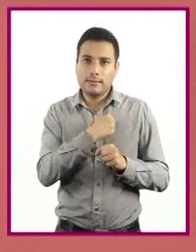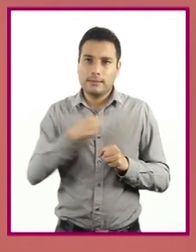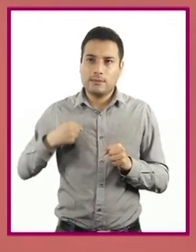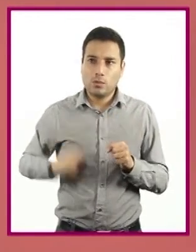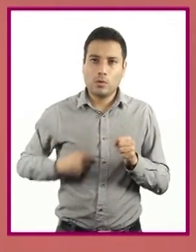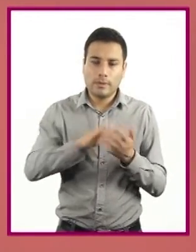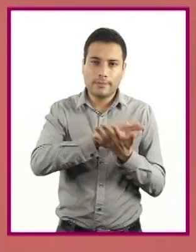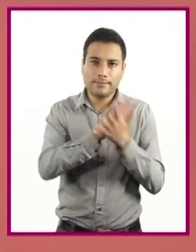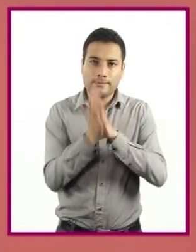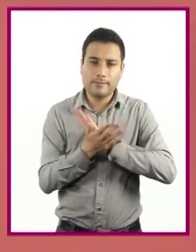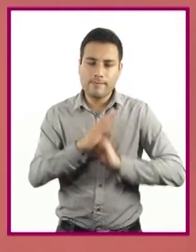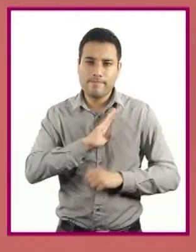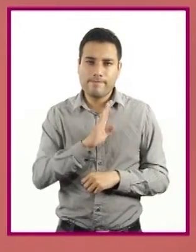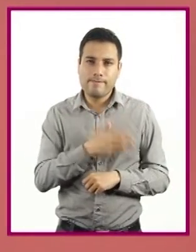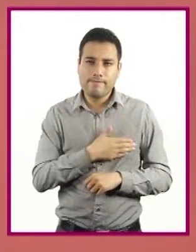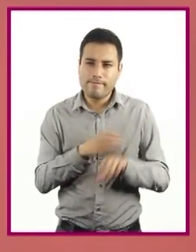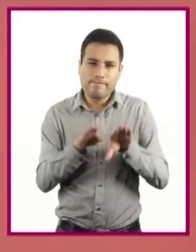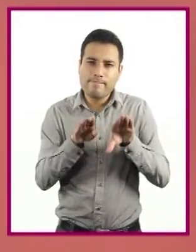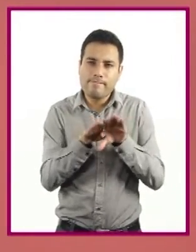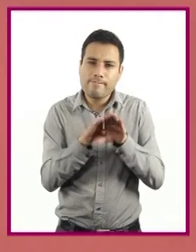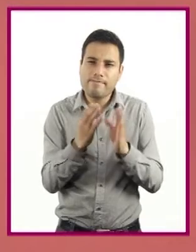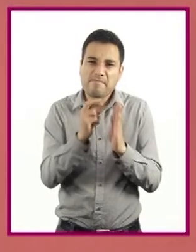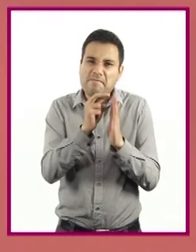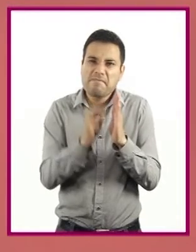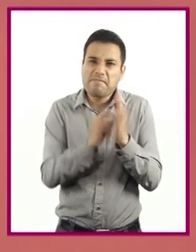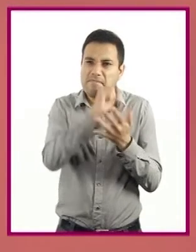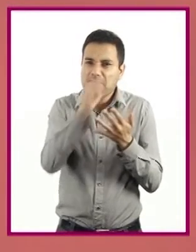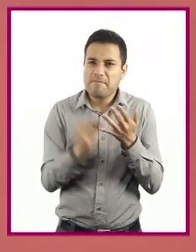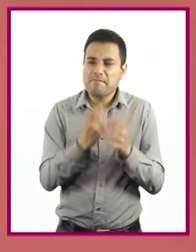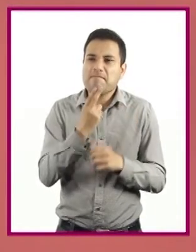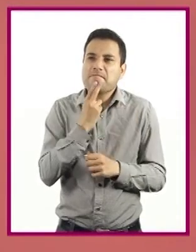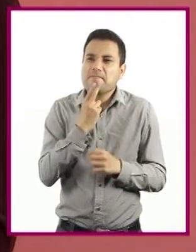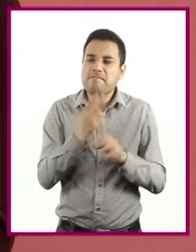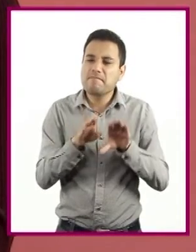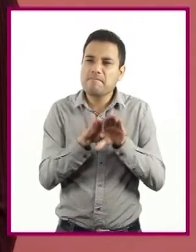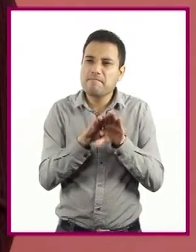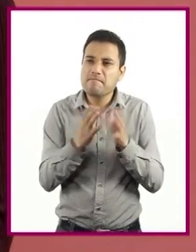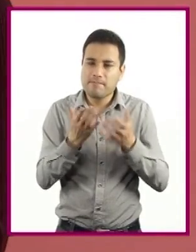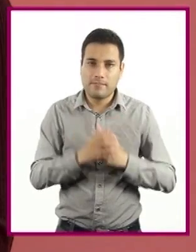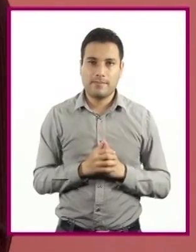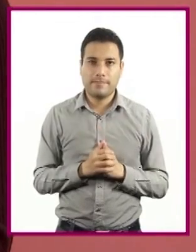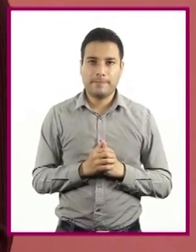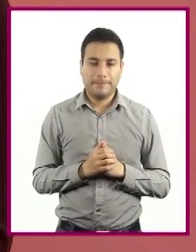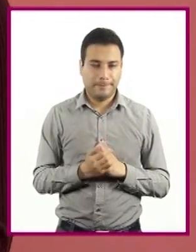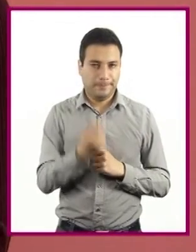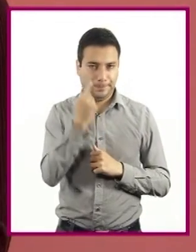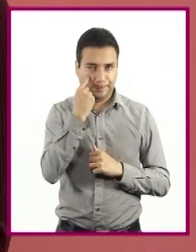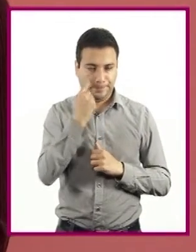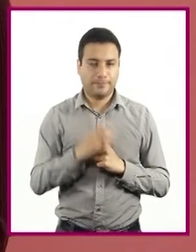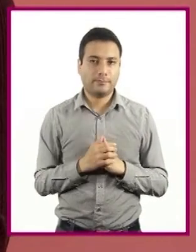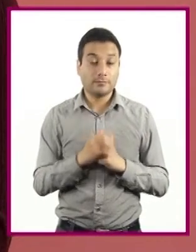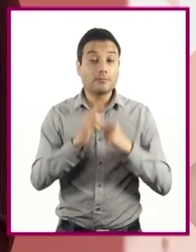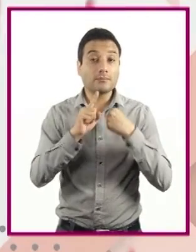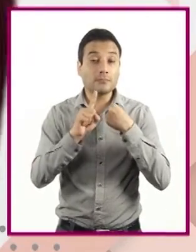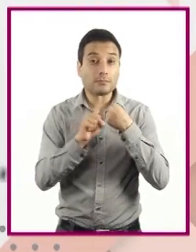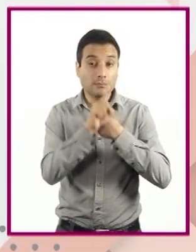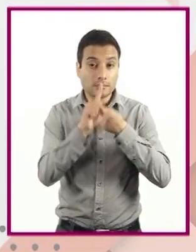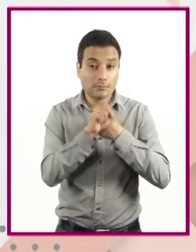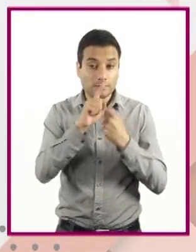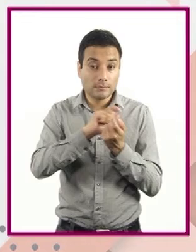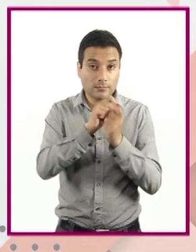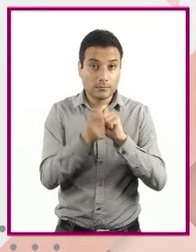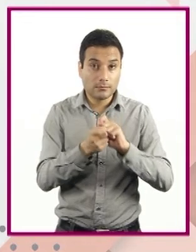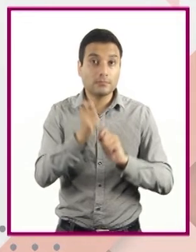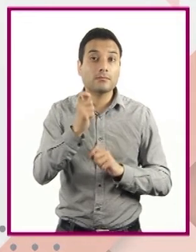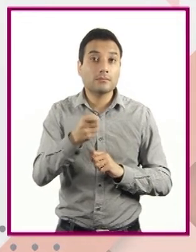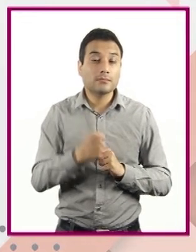español? ¿Qué criterios se siguen? ¿Qué recursos se usan? Los principales problemas de traducción